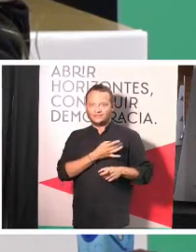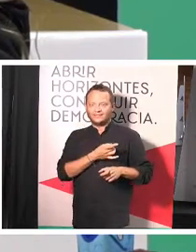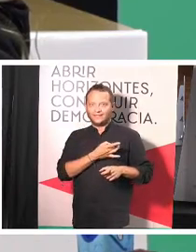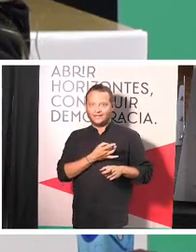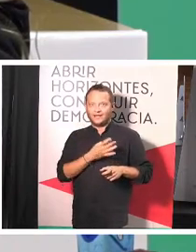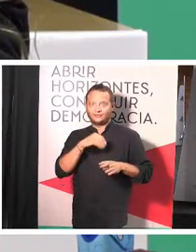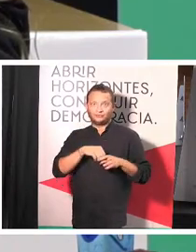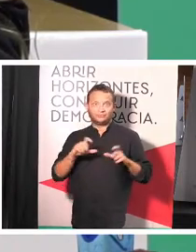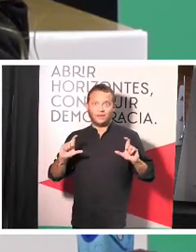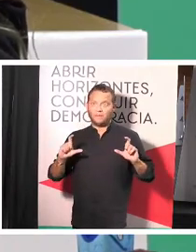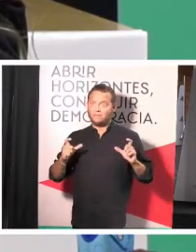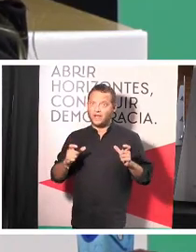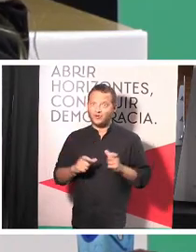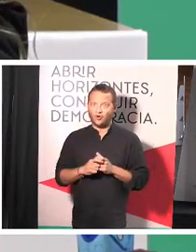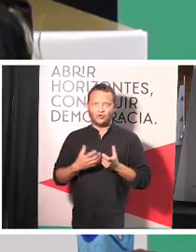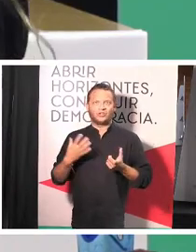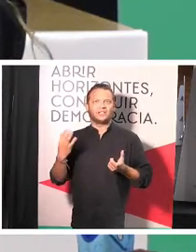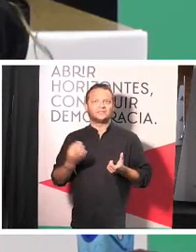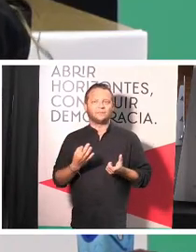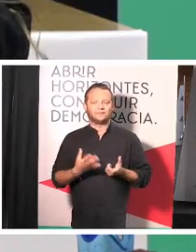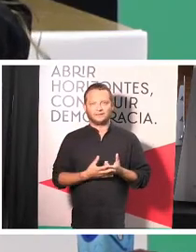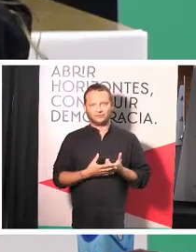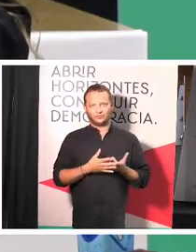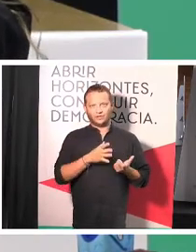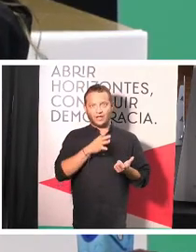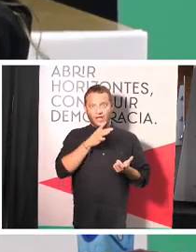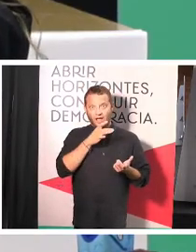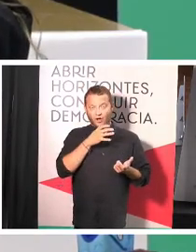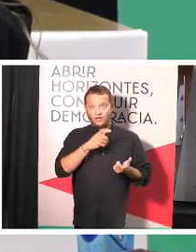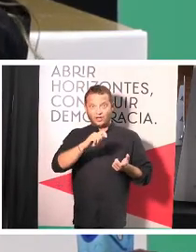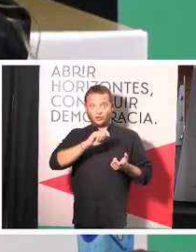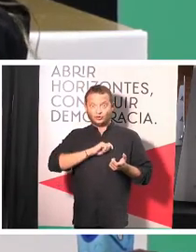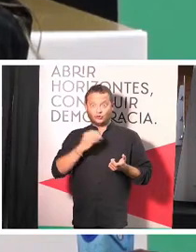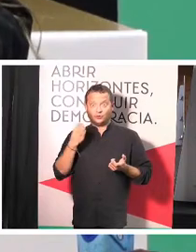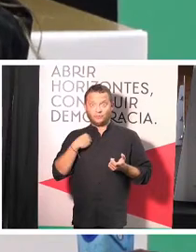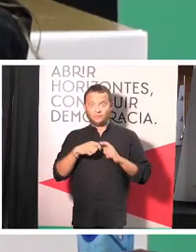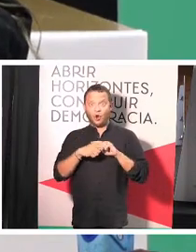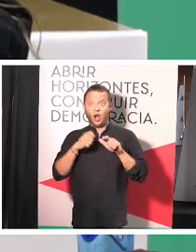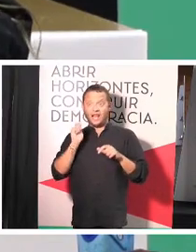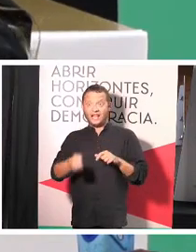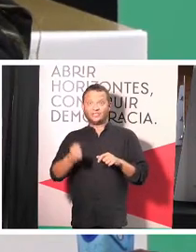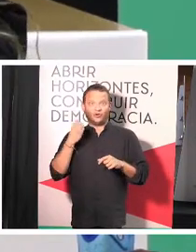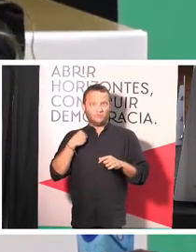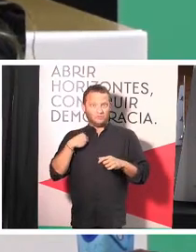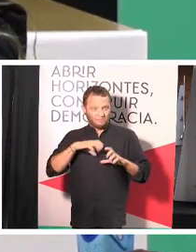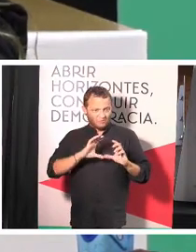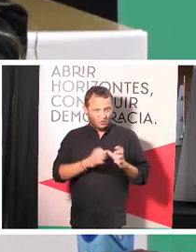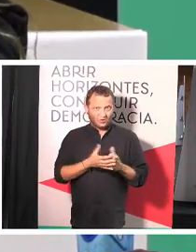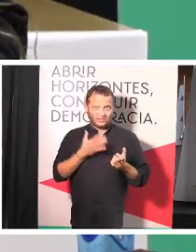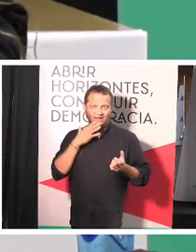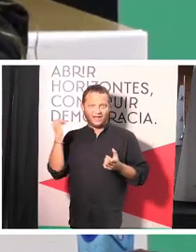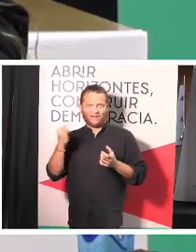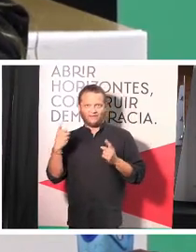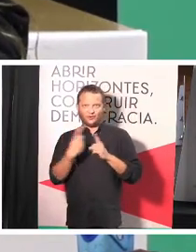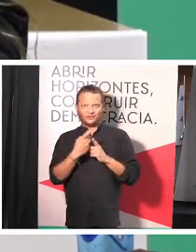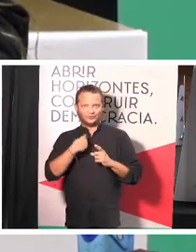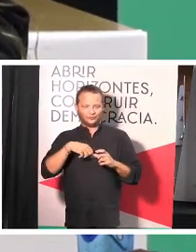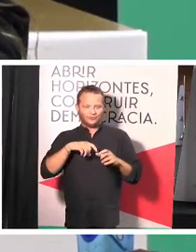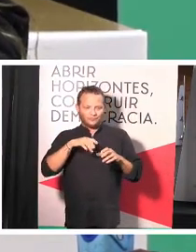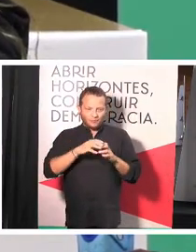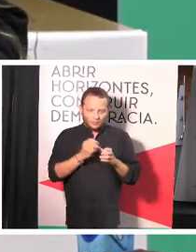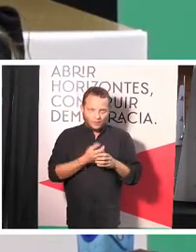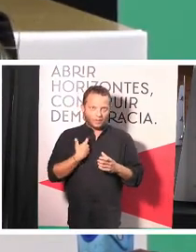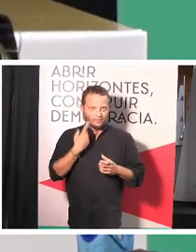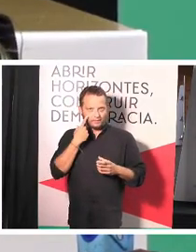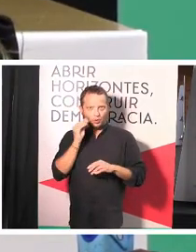vez es menor, ¿no? ¿Qué está pasando? Ahora el látigo lo tenemos nosotros mismos, no lo tiene ni siquiera el jefe, ¿no? Y creo que en esto hay que